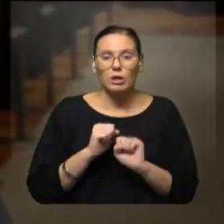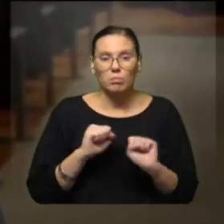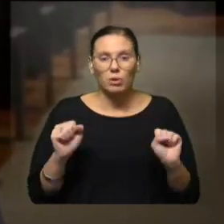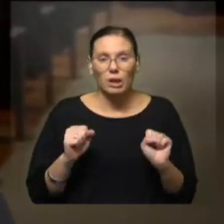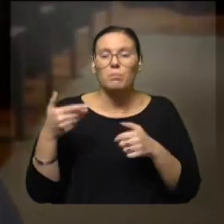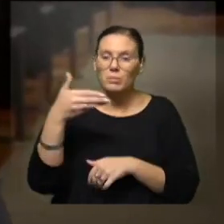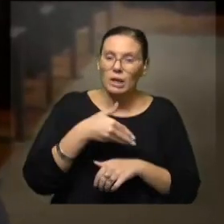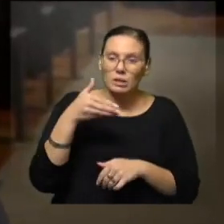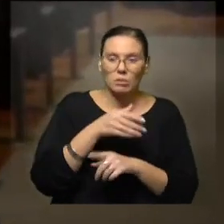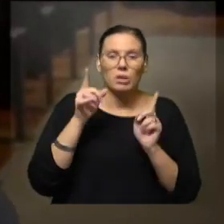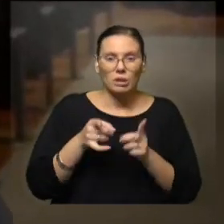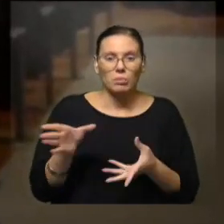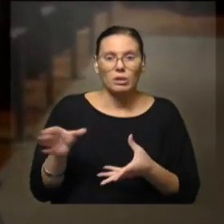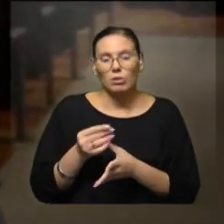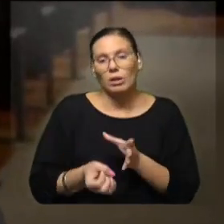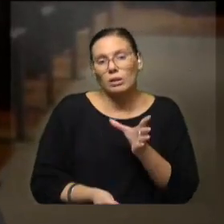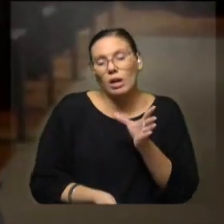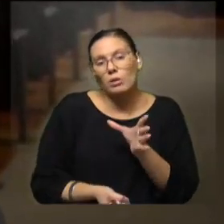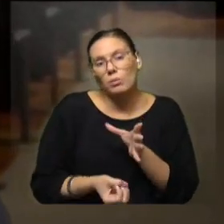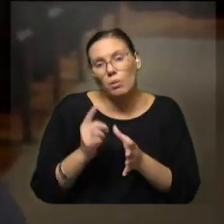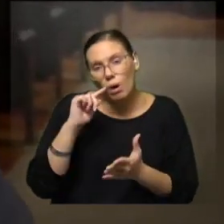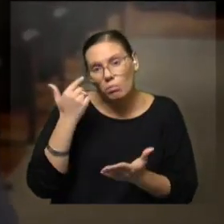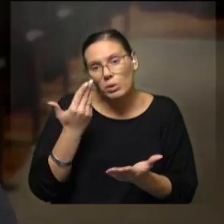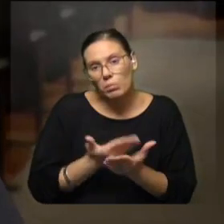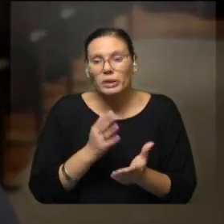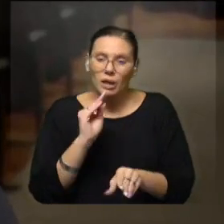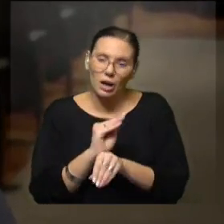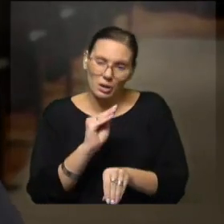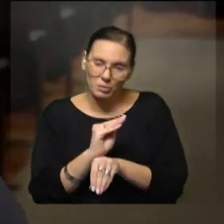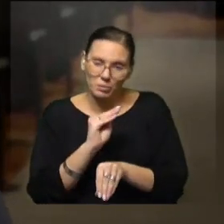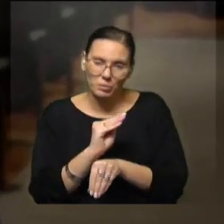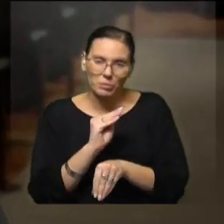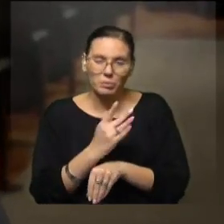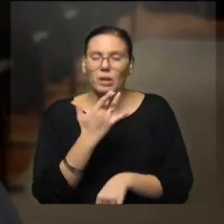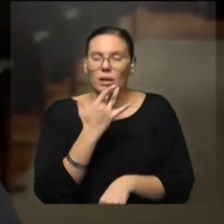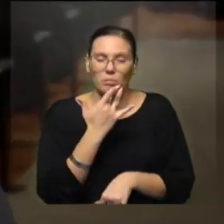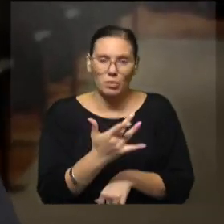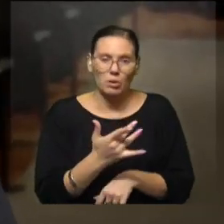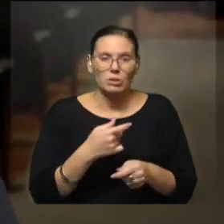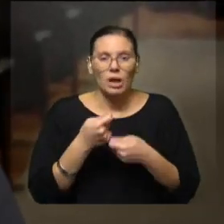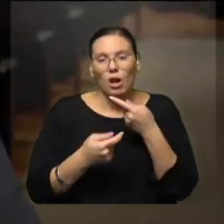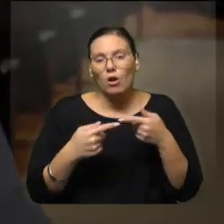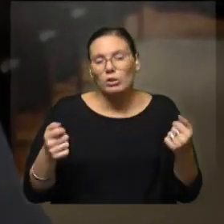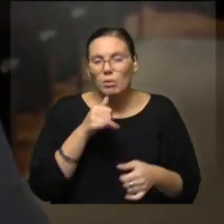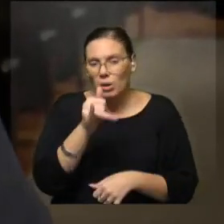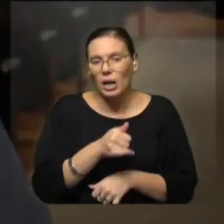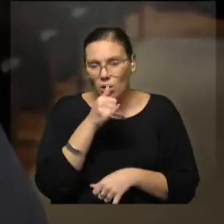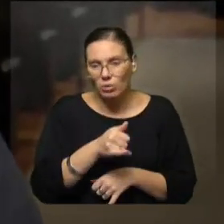parte también como de toda esta inmersión en toda esta cultura que es hermosa y que tiene mucho para decir. Así